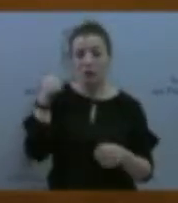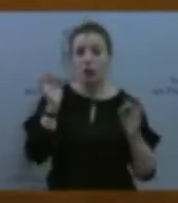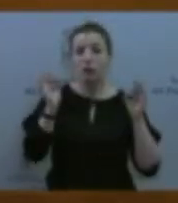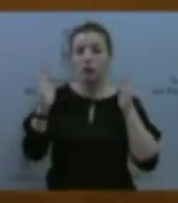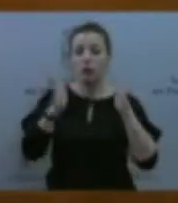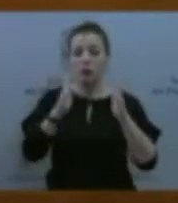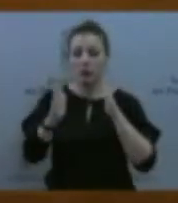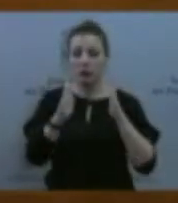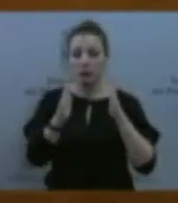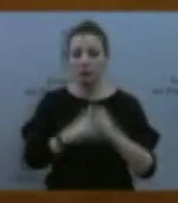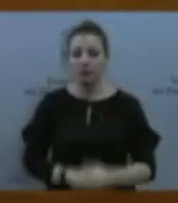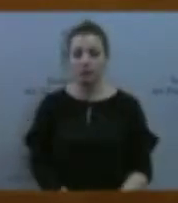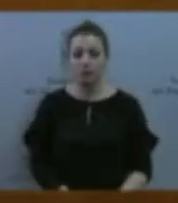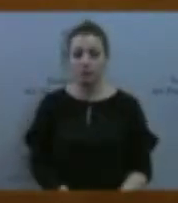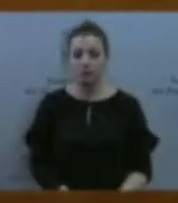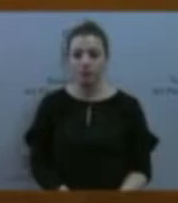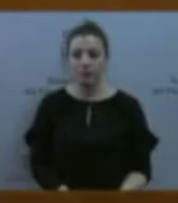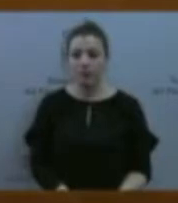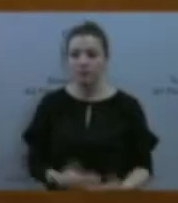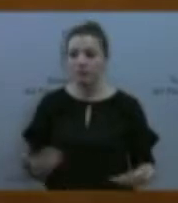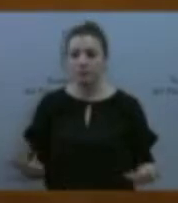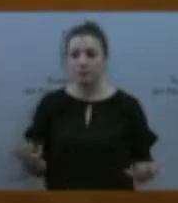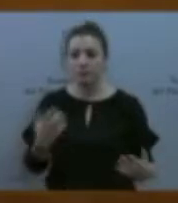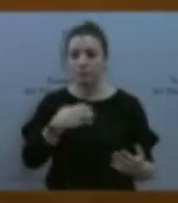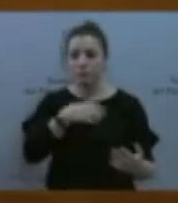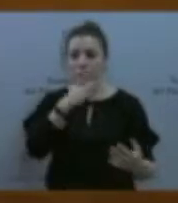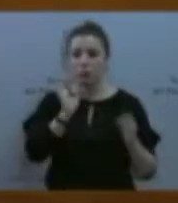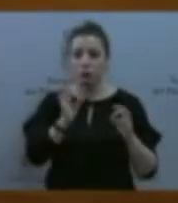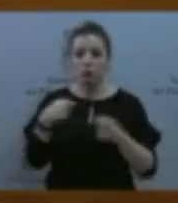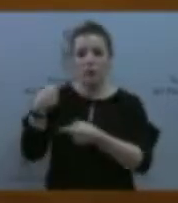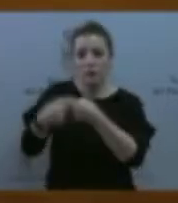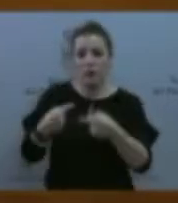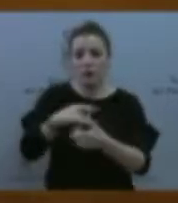altura, sobre todo cuando los efectos de la crisis se vivieron de manera tan desigual.